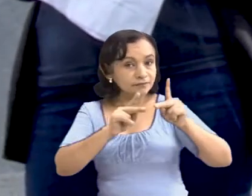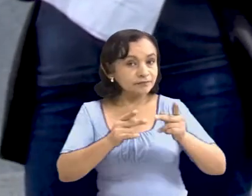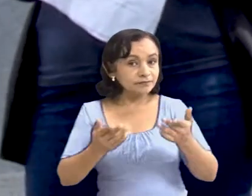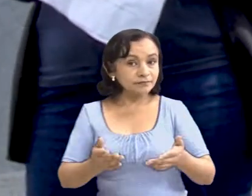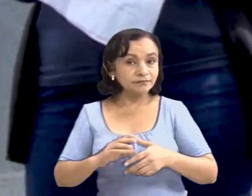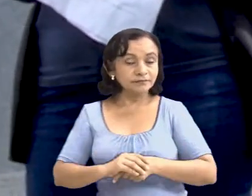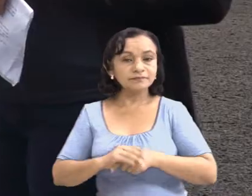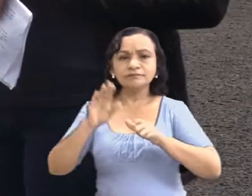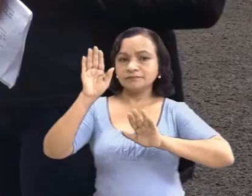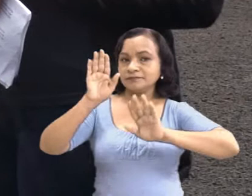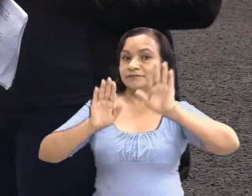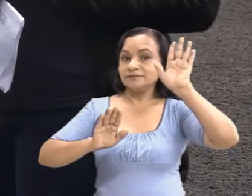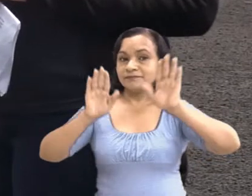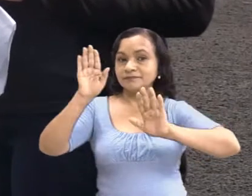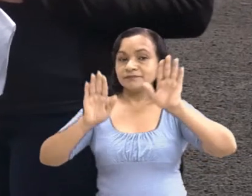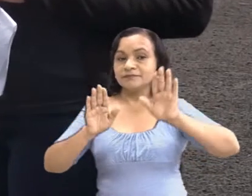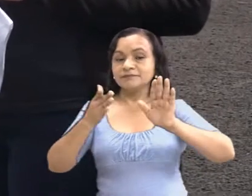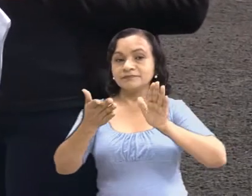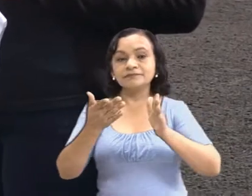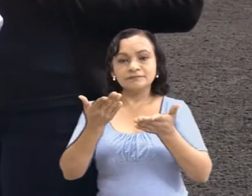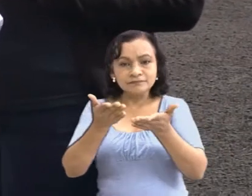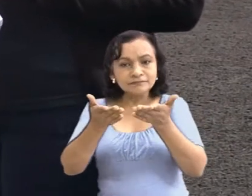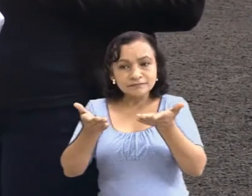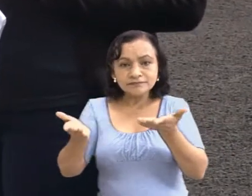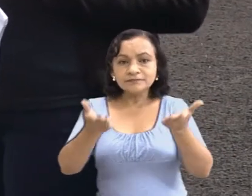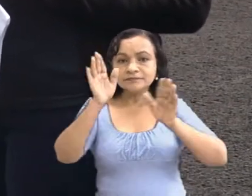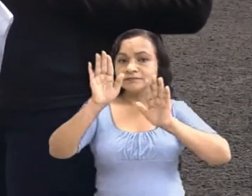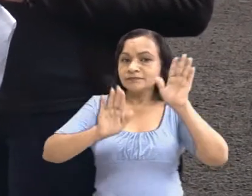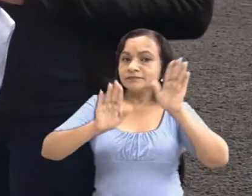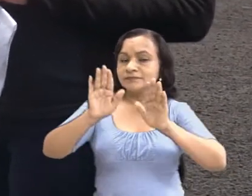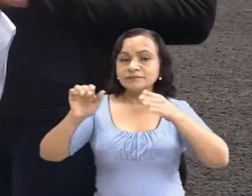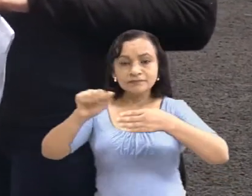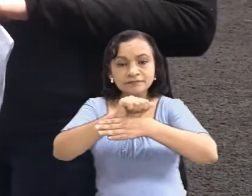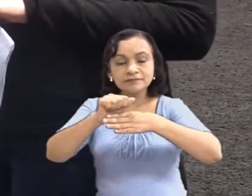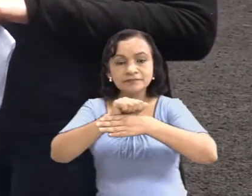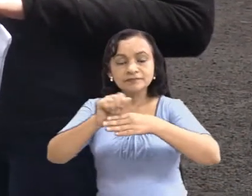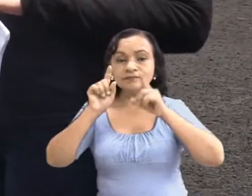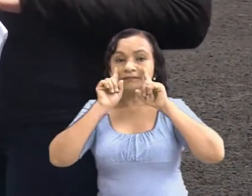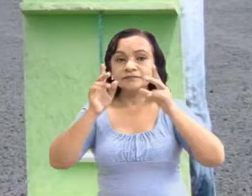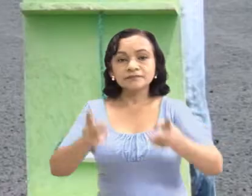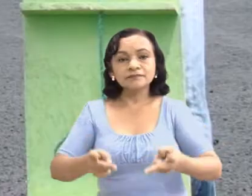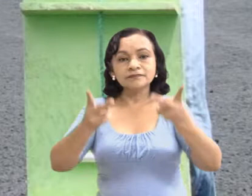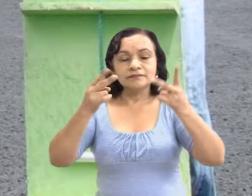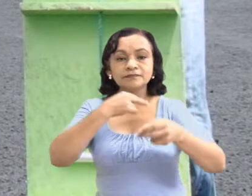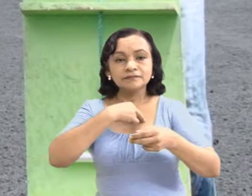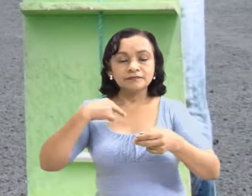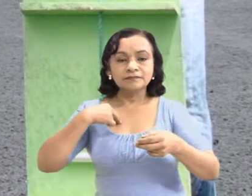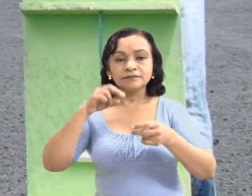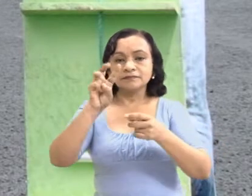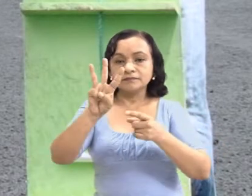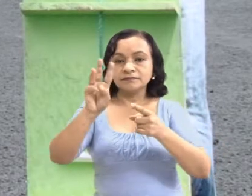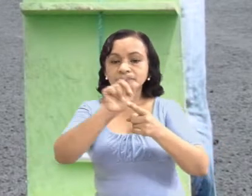Entonces, a participar y a participar también en todos los procesos de los ejercicios de protección de la vida que se realizan